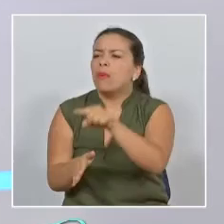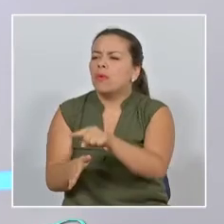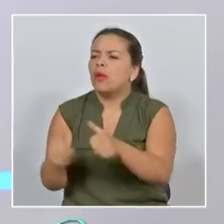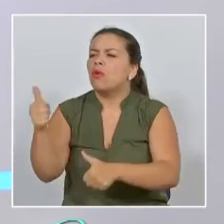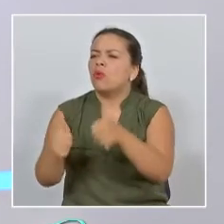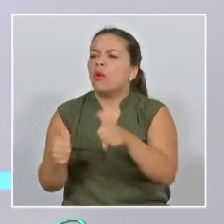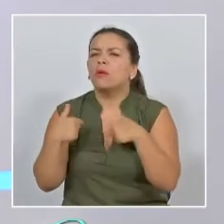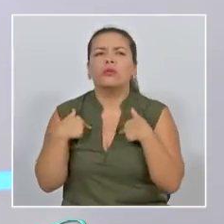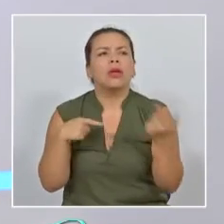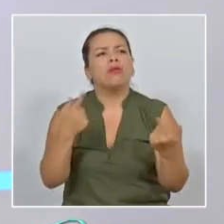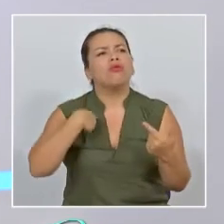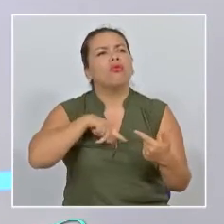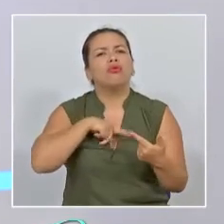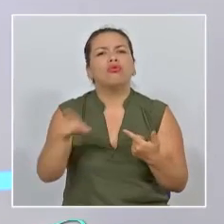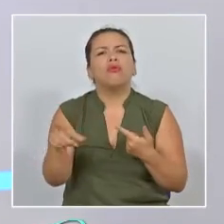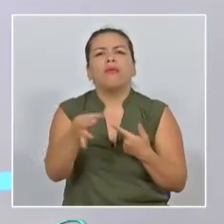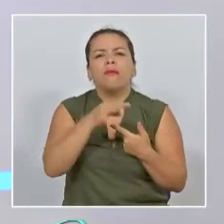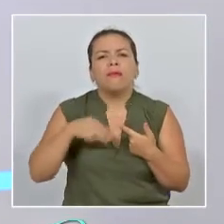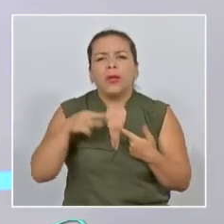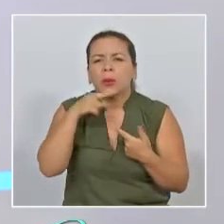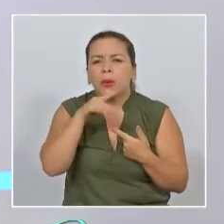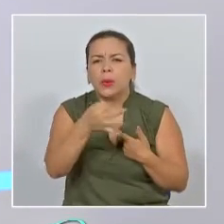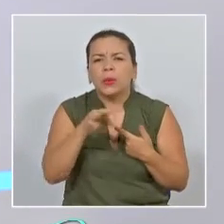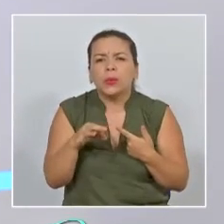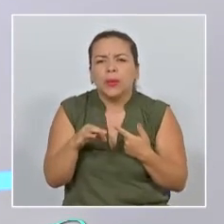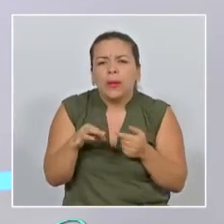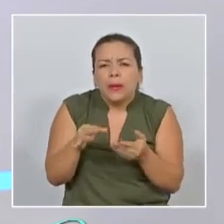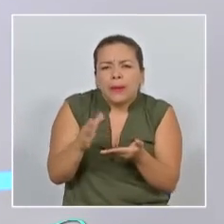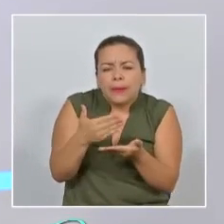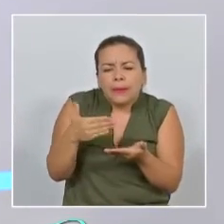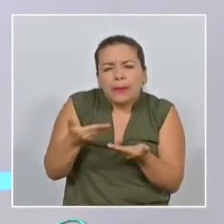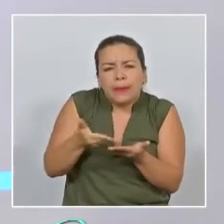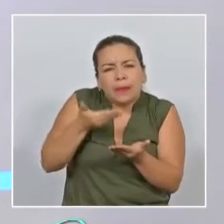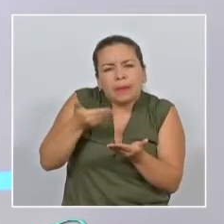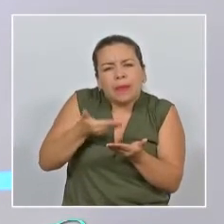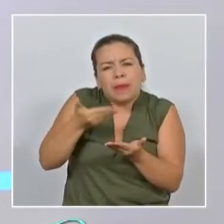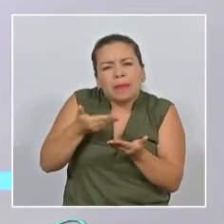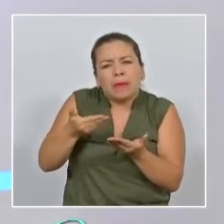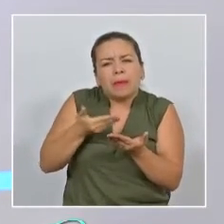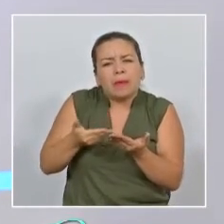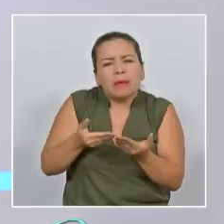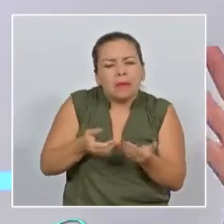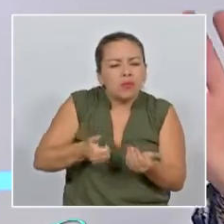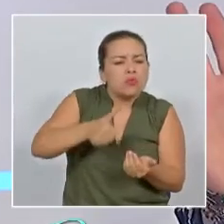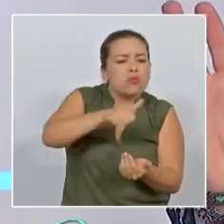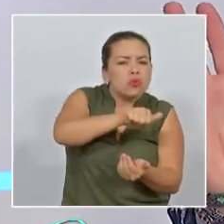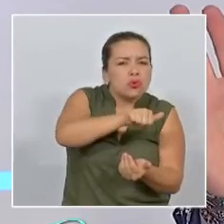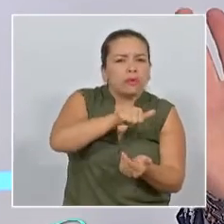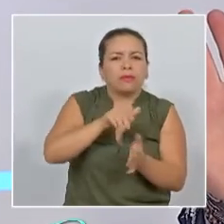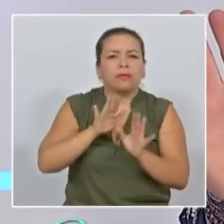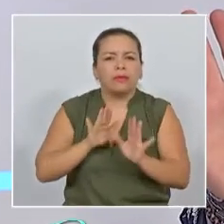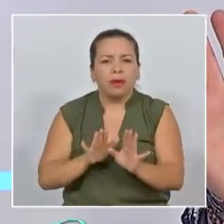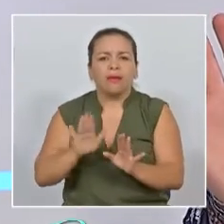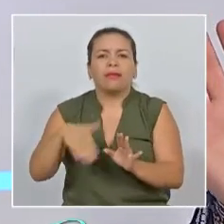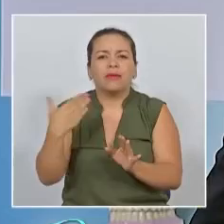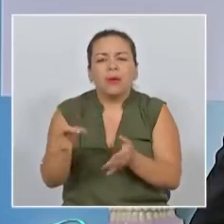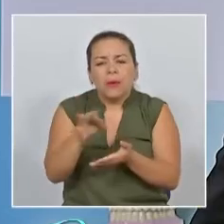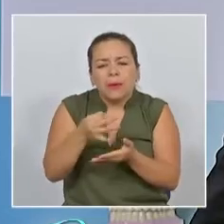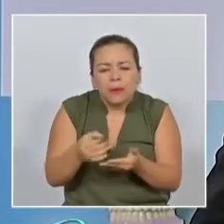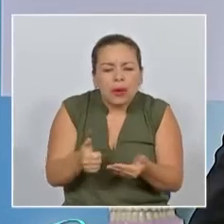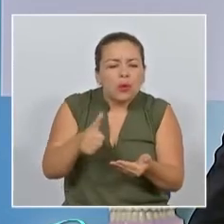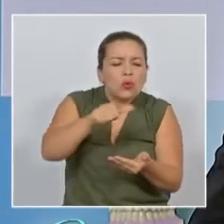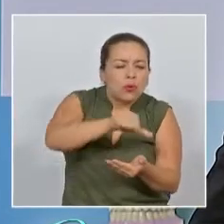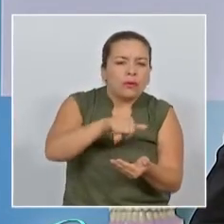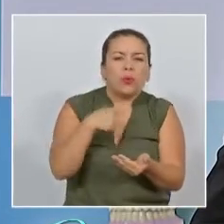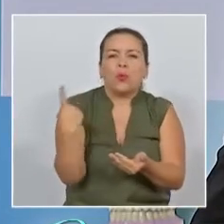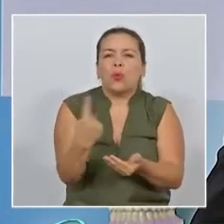tinta de frijoles a los niños, y le damos tintica de granos, y resulta que ahí nos fuimos criando todos. Y juguitos.